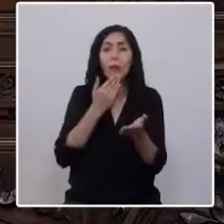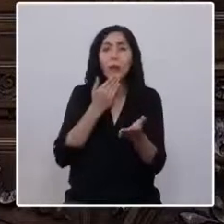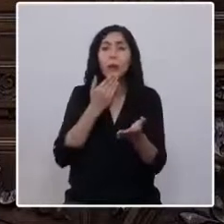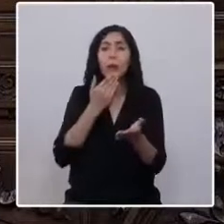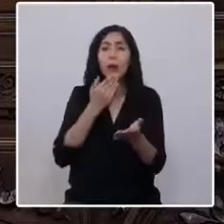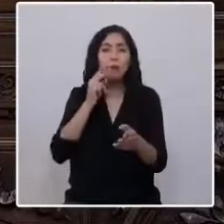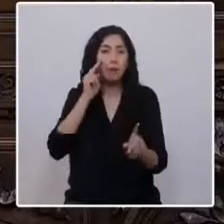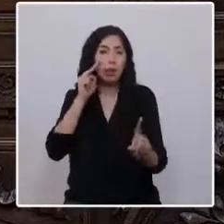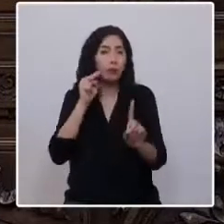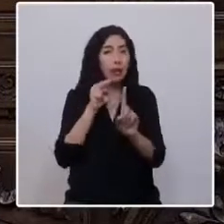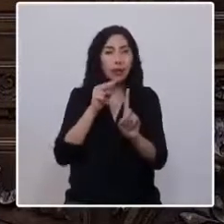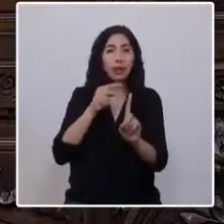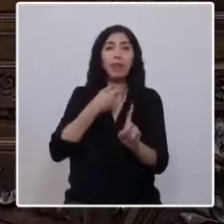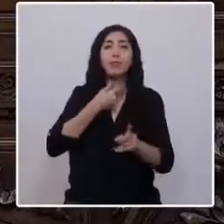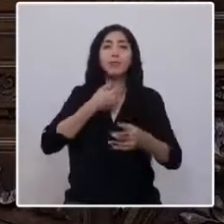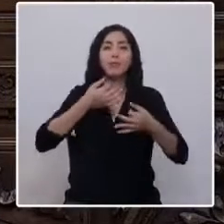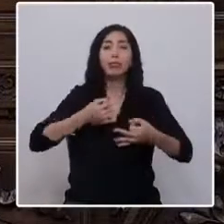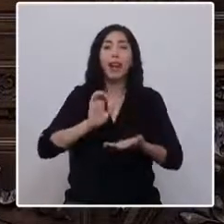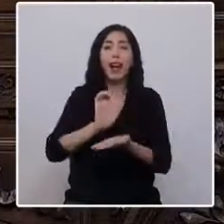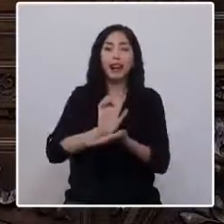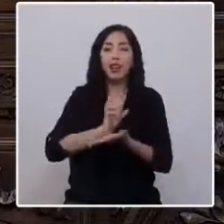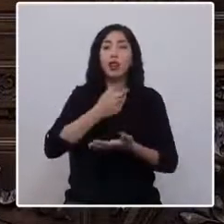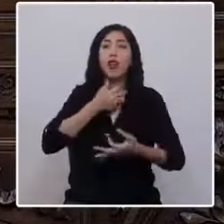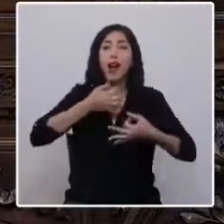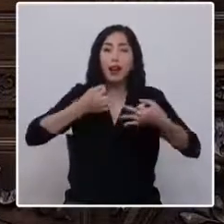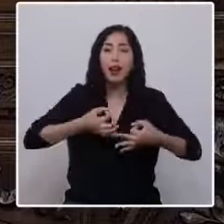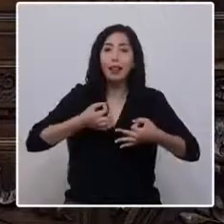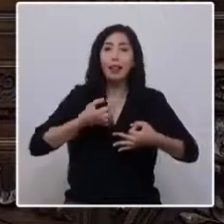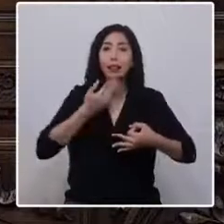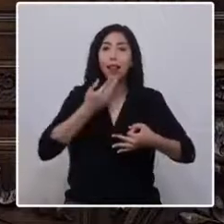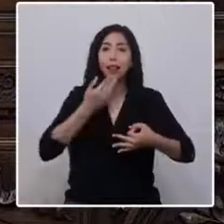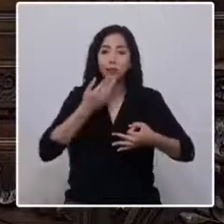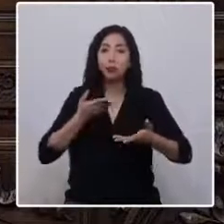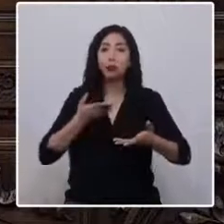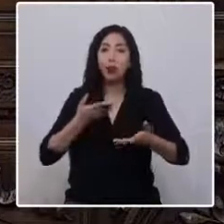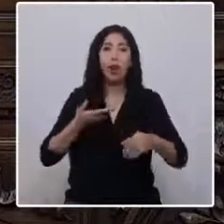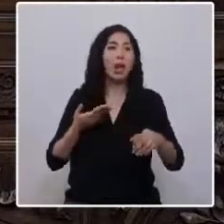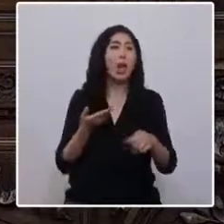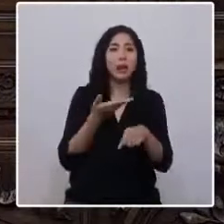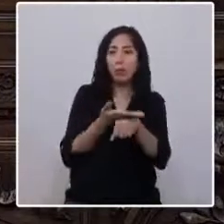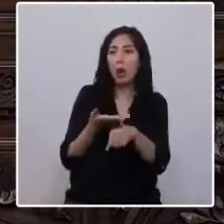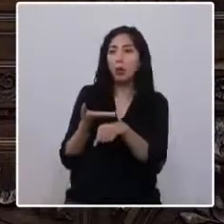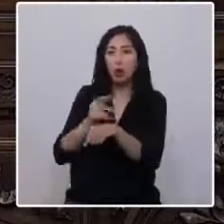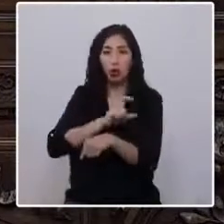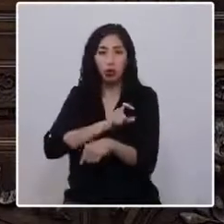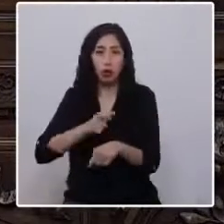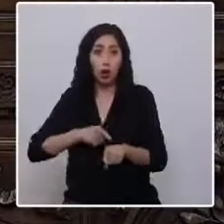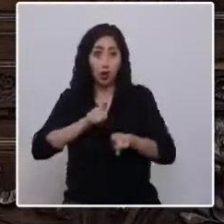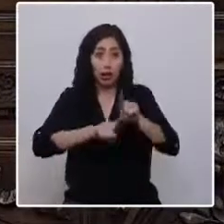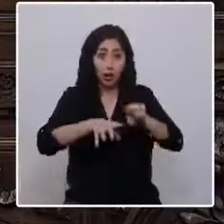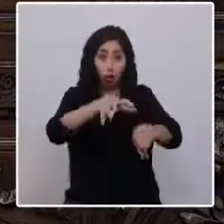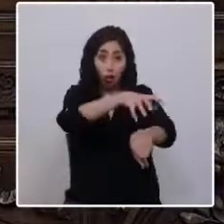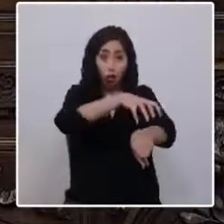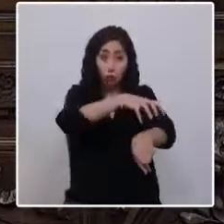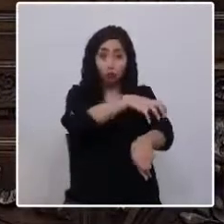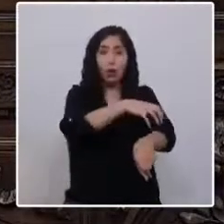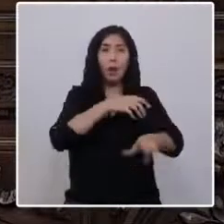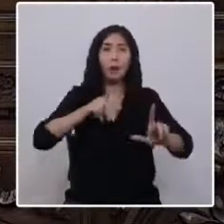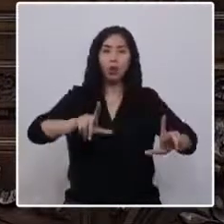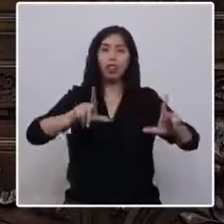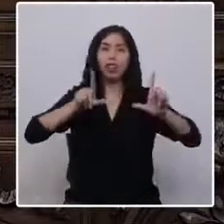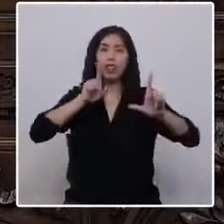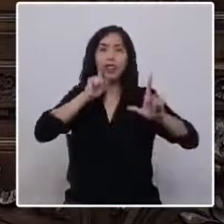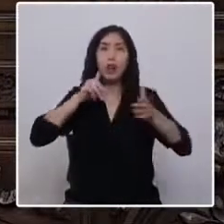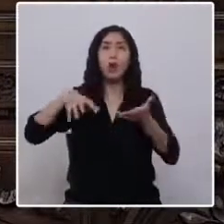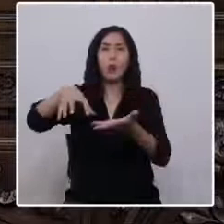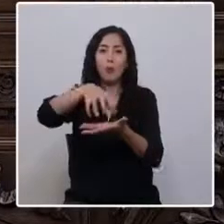que permitió distribuir el impulso político y la demanda de autogobierno en sus territorios con el protagonismo de los pueblos. Aquella